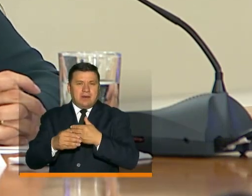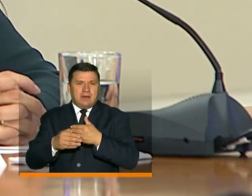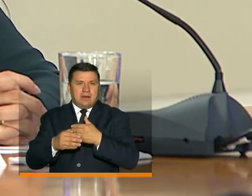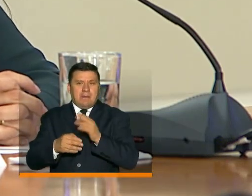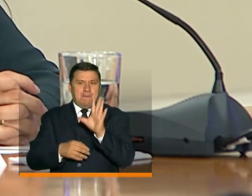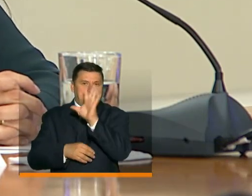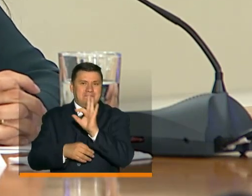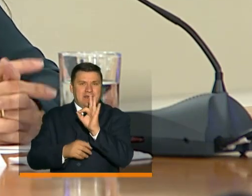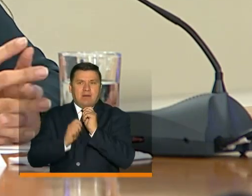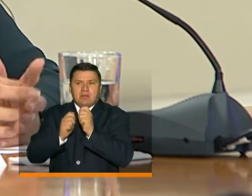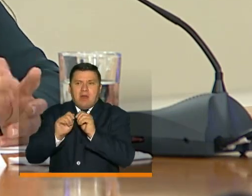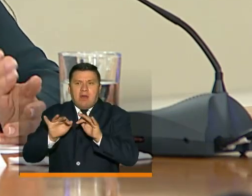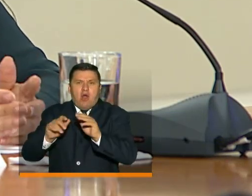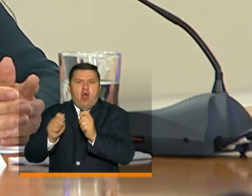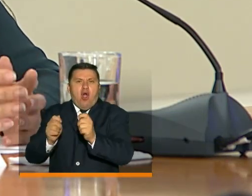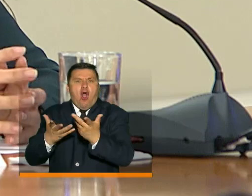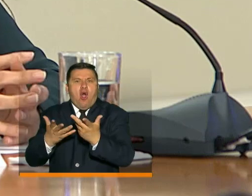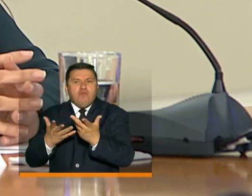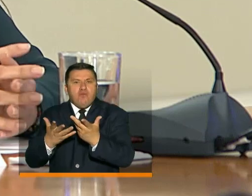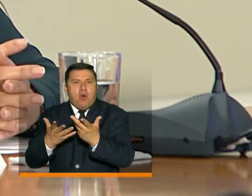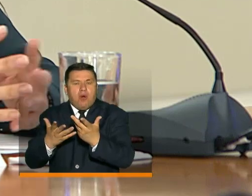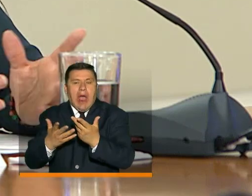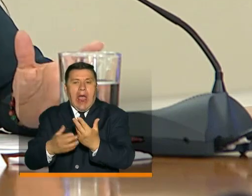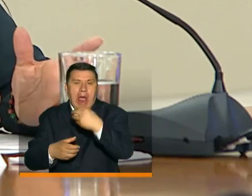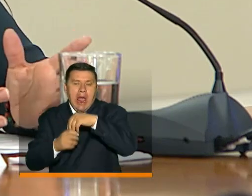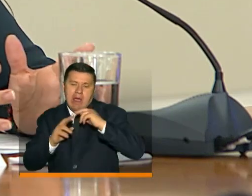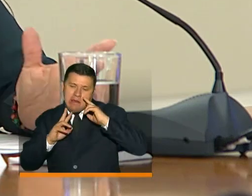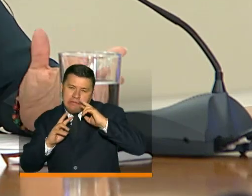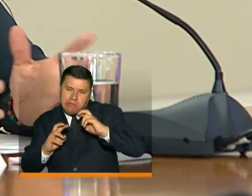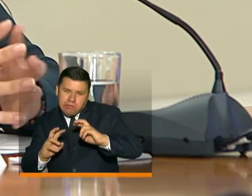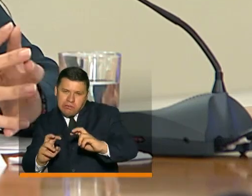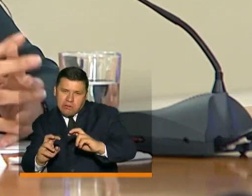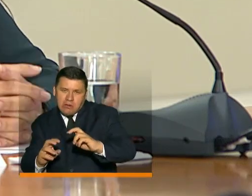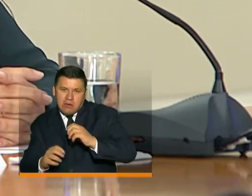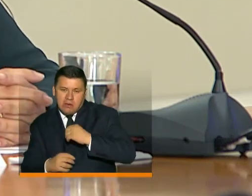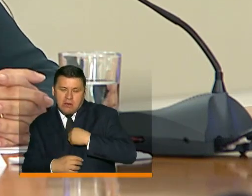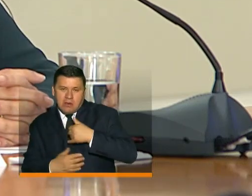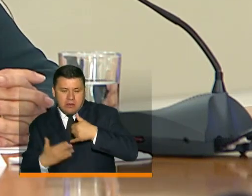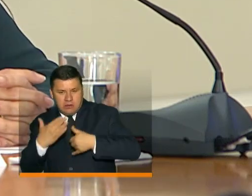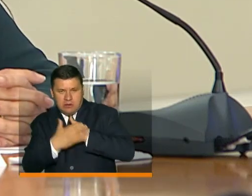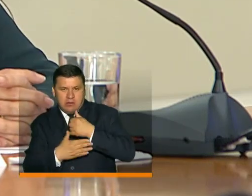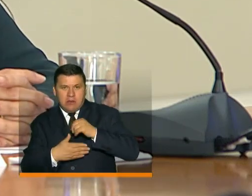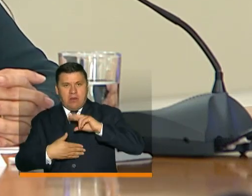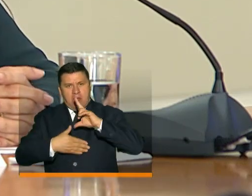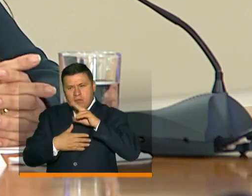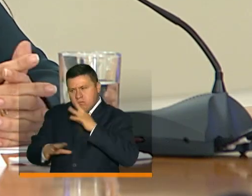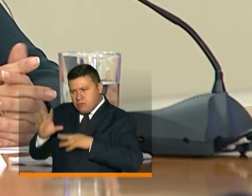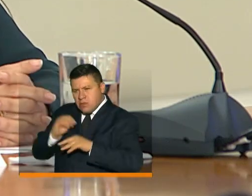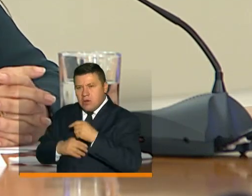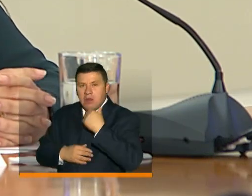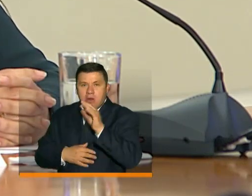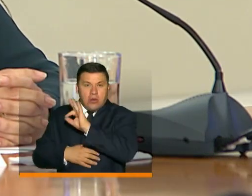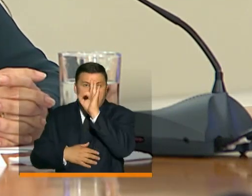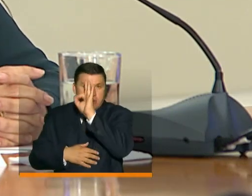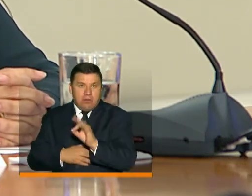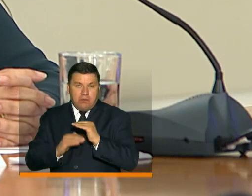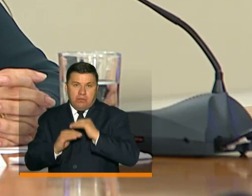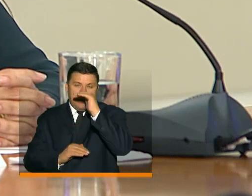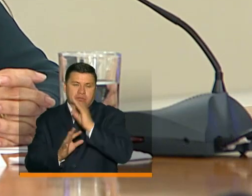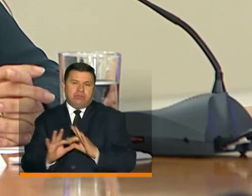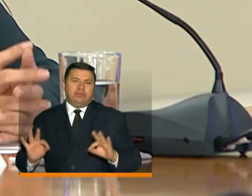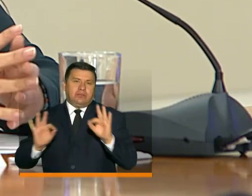del virus, que ha aportado dentro de nuestro territorio en América un porcentaje